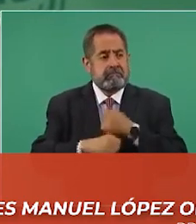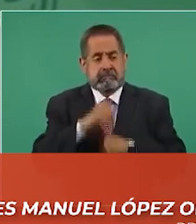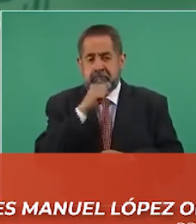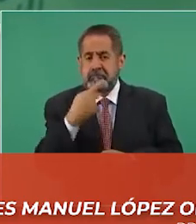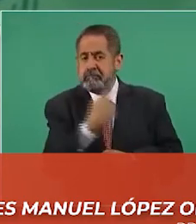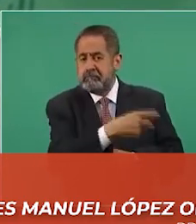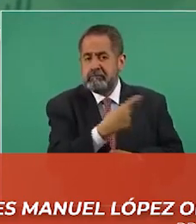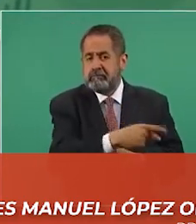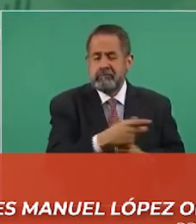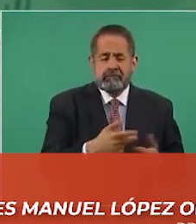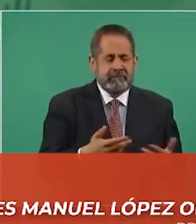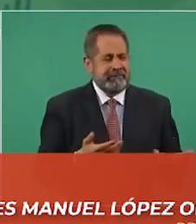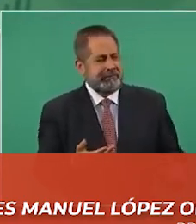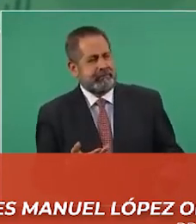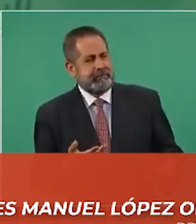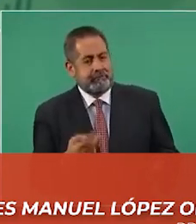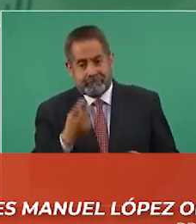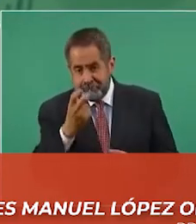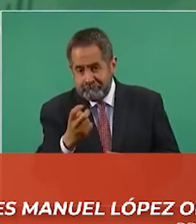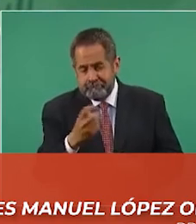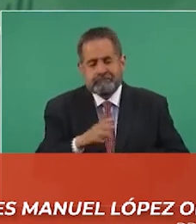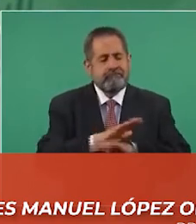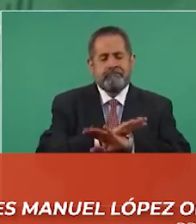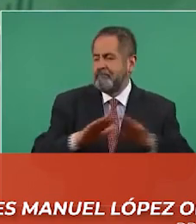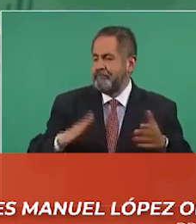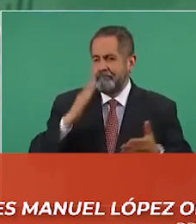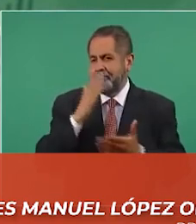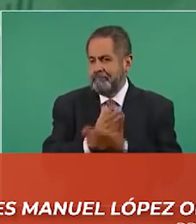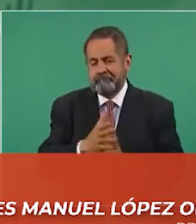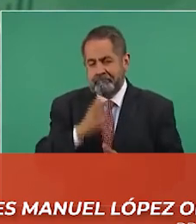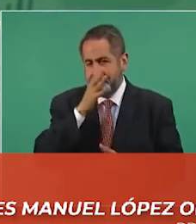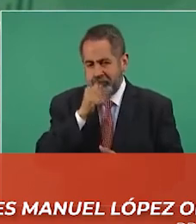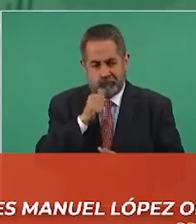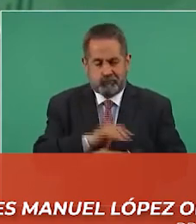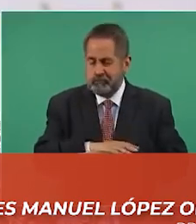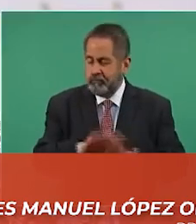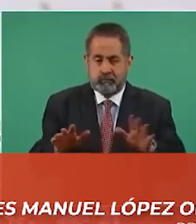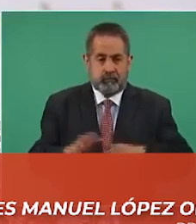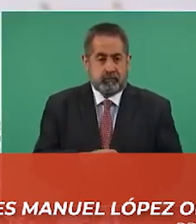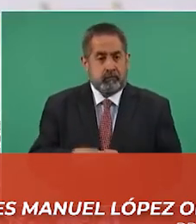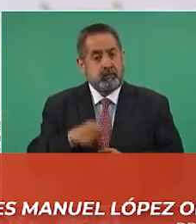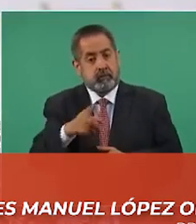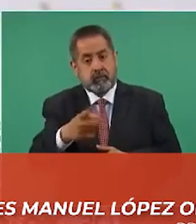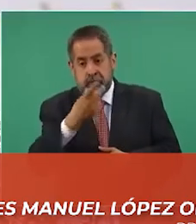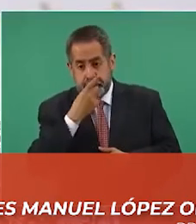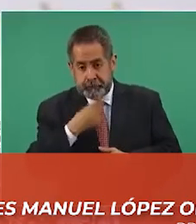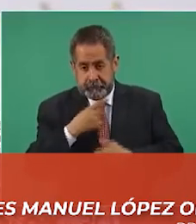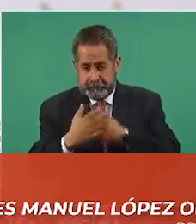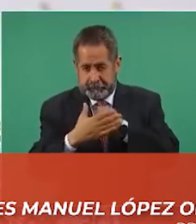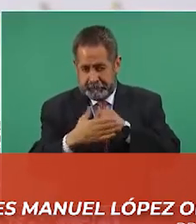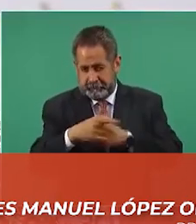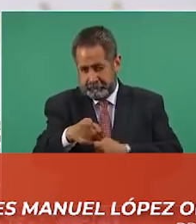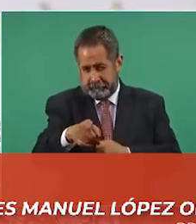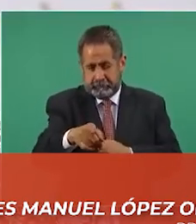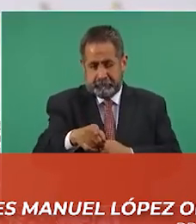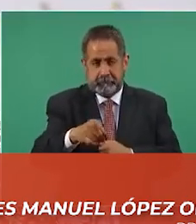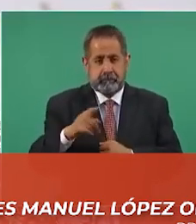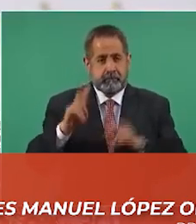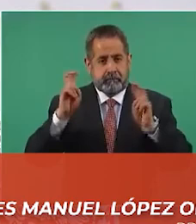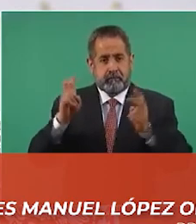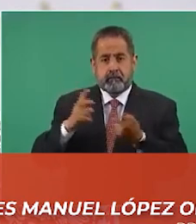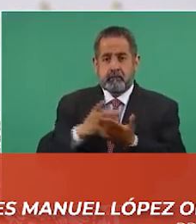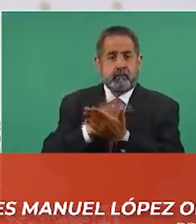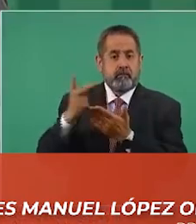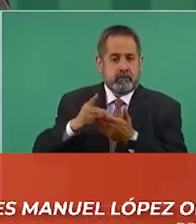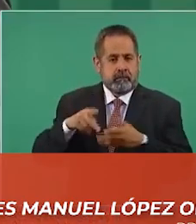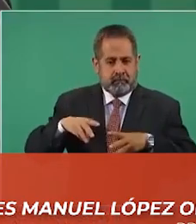Entonces, eso ya no se puede. Cuando me dices lo de Sembrando Vida, claro